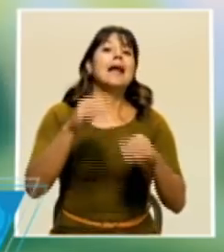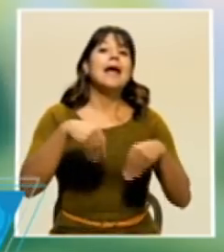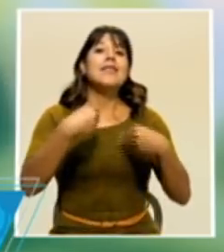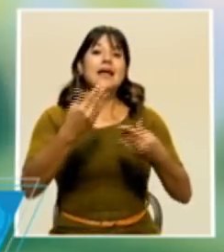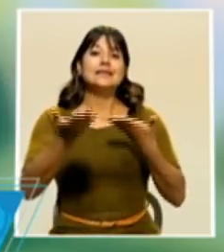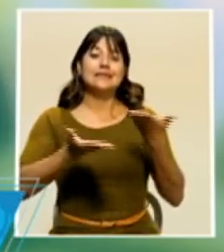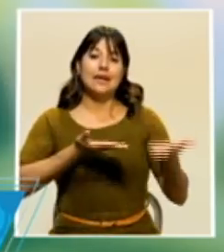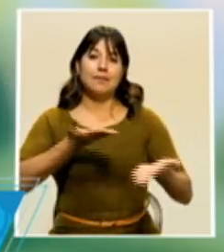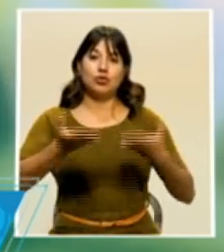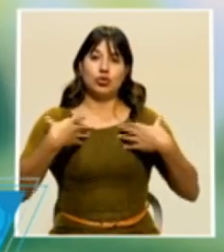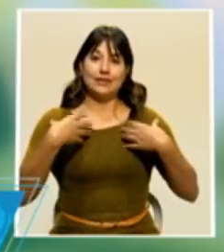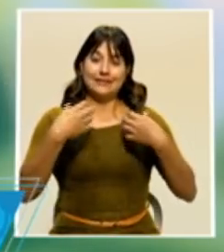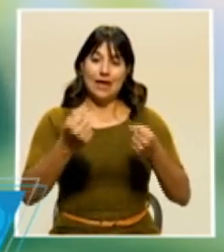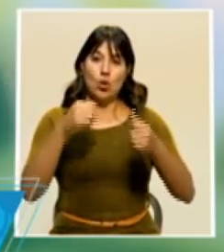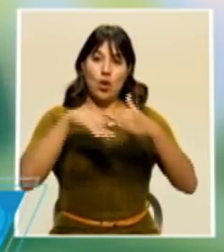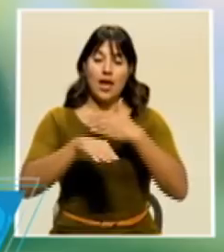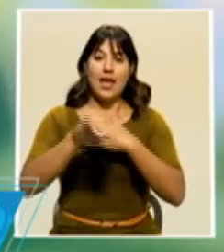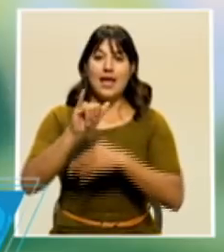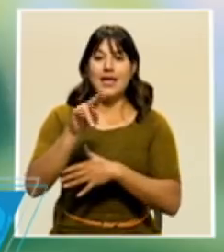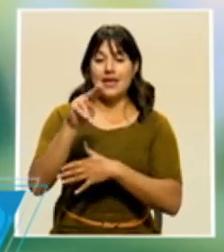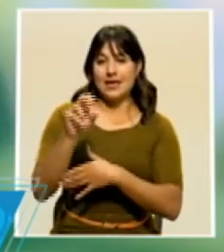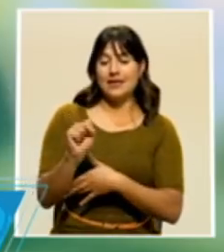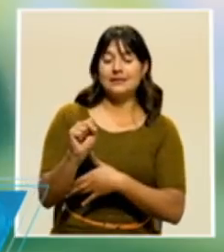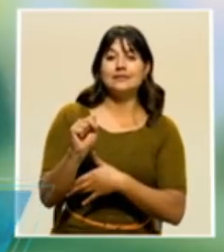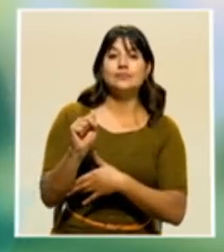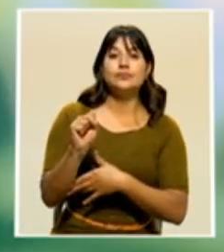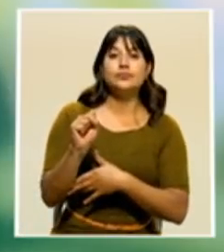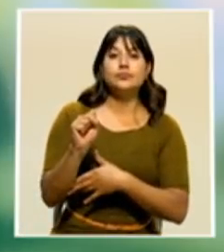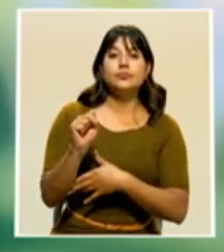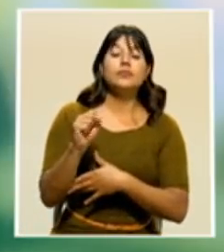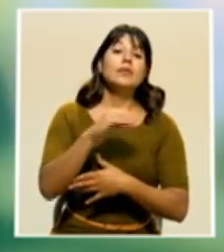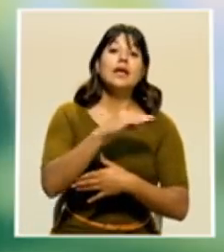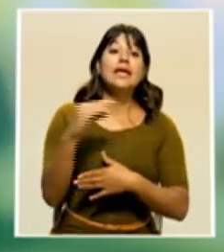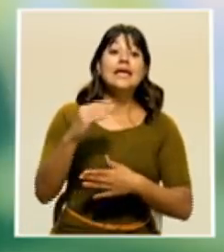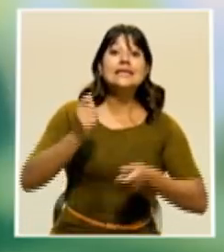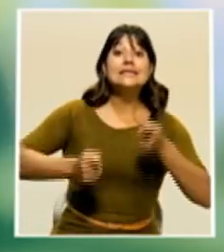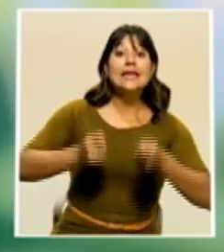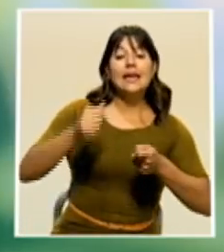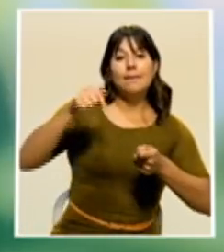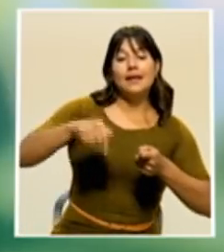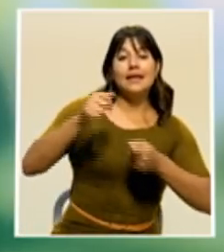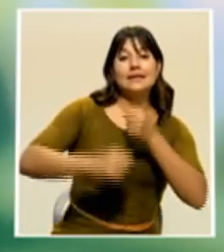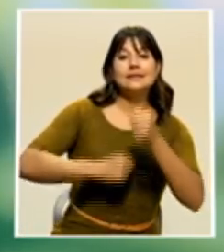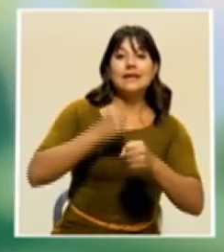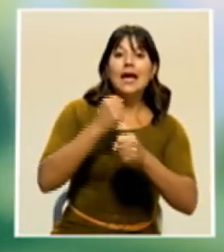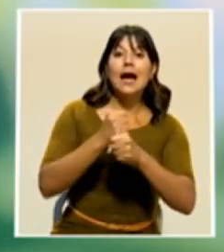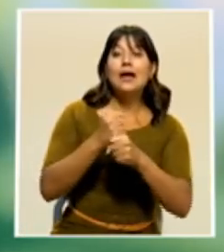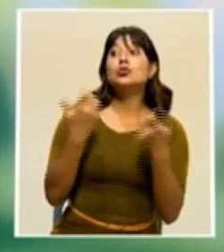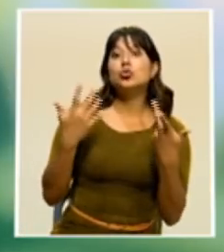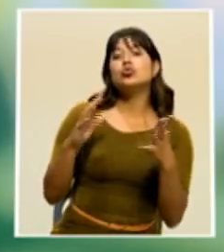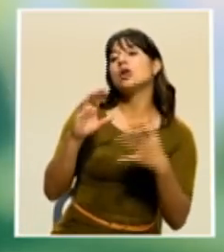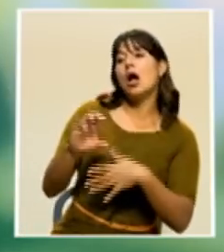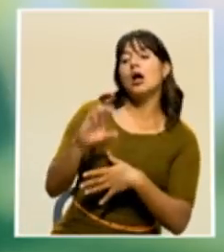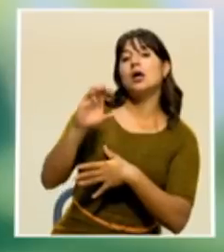de salud, ¿verdad?, que es lo que cubre el SOA, y a septiembre de este año llevamos